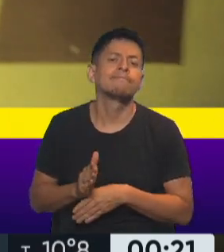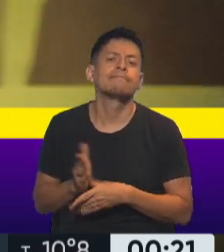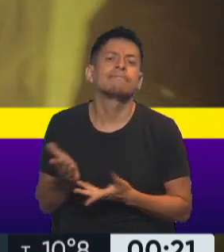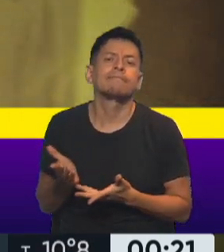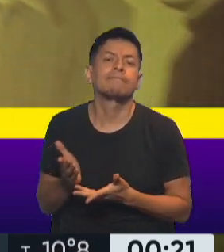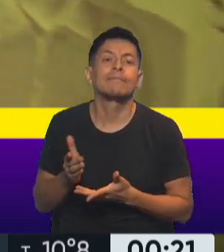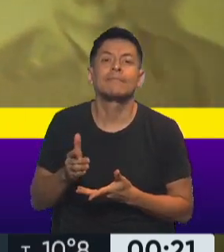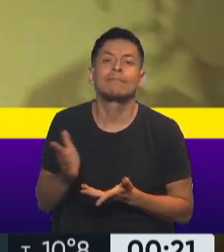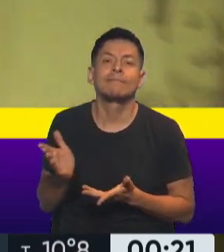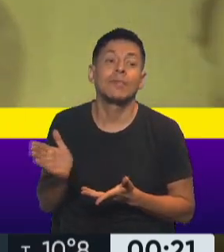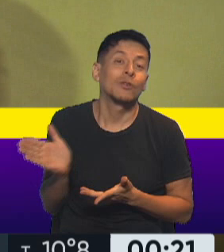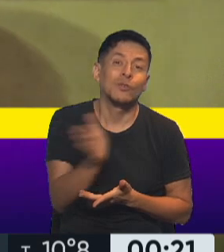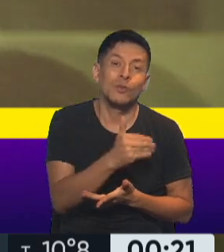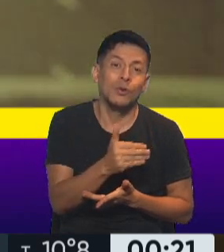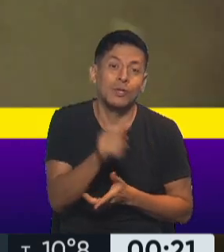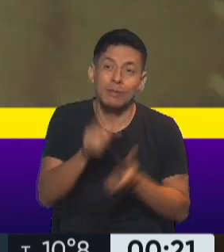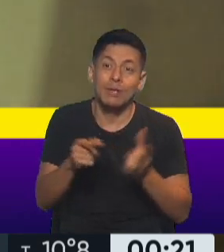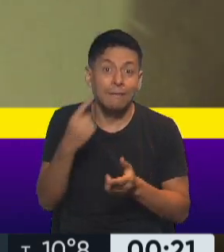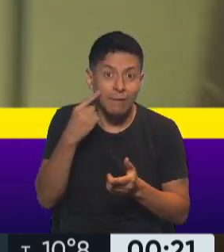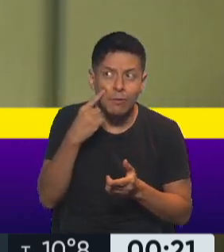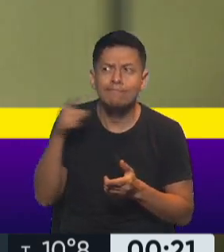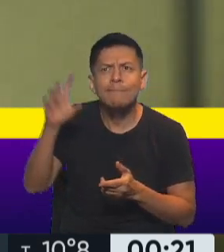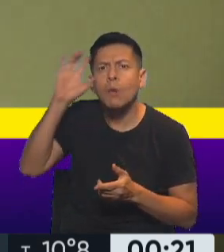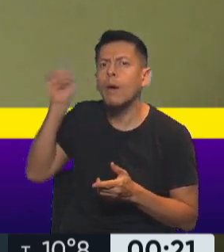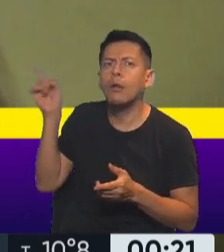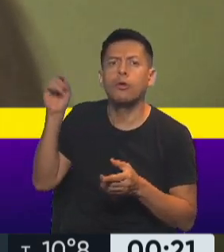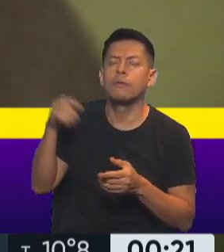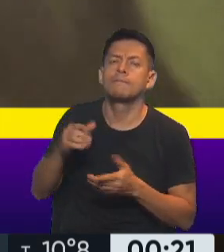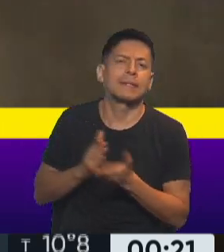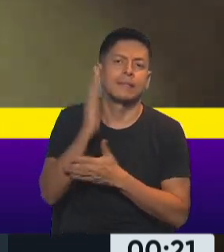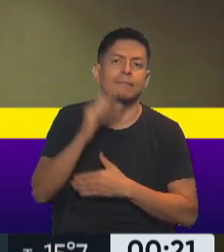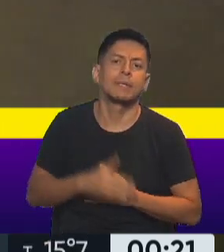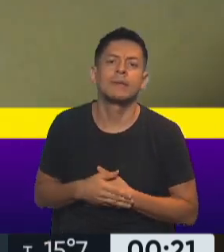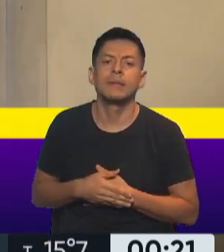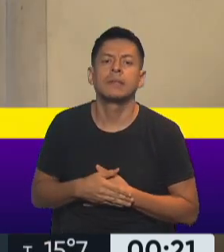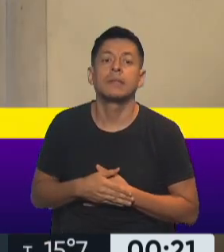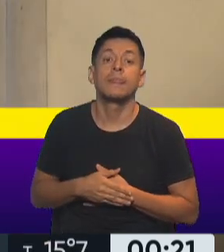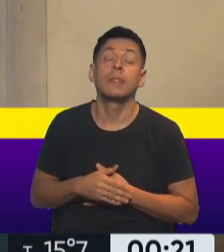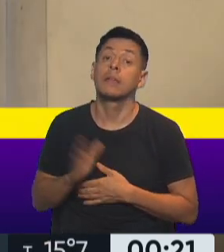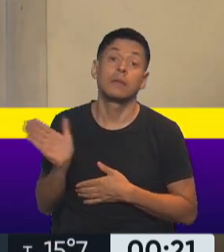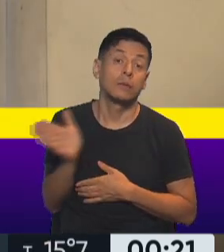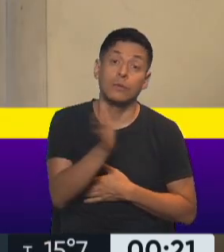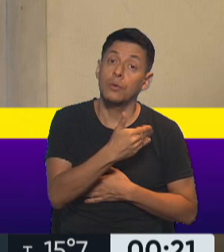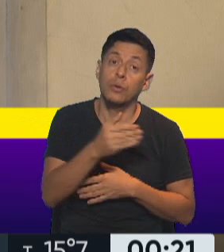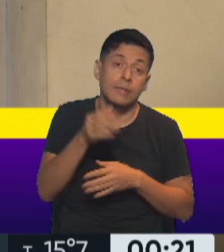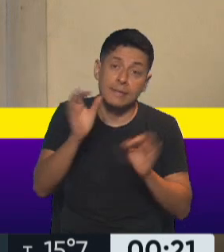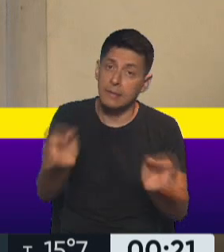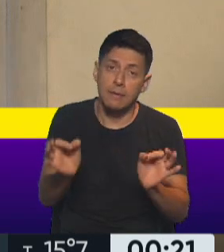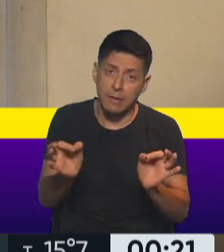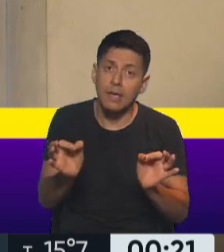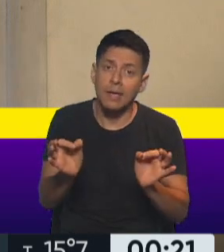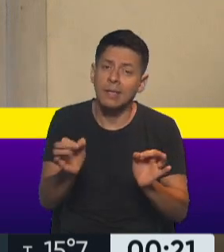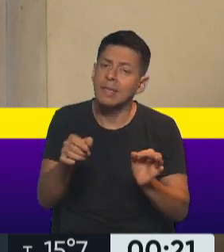en el corazón, en la vida de todos los que estamos vivos, ¿no? Todo el mundo tiene que saber, tiene